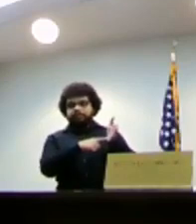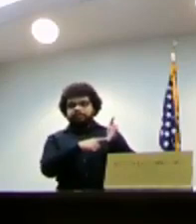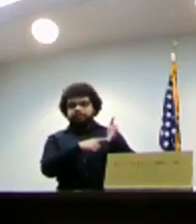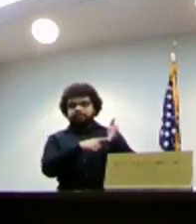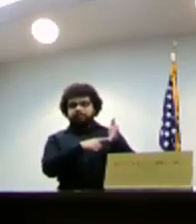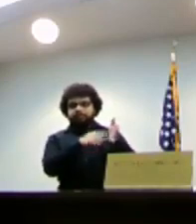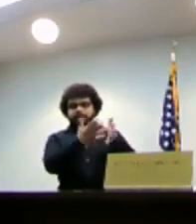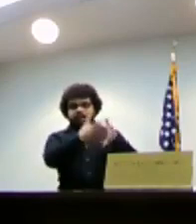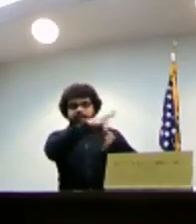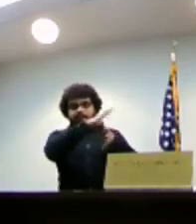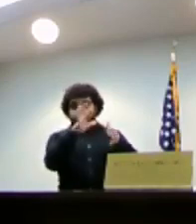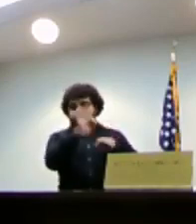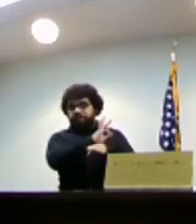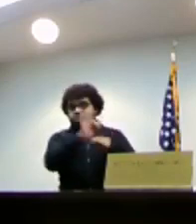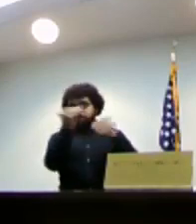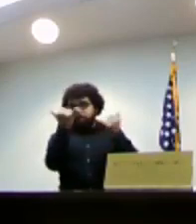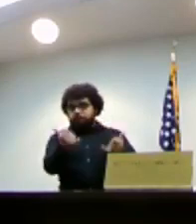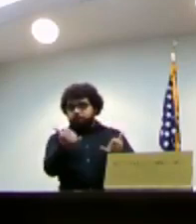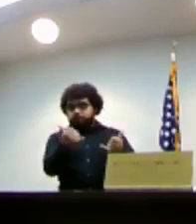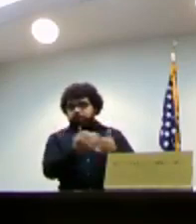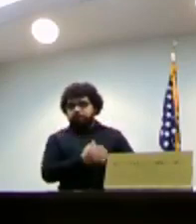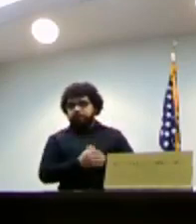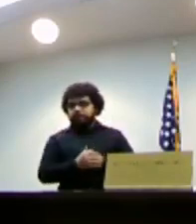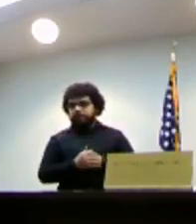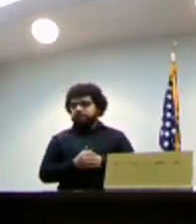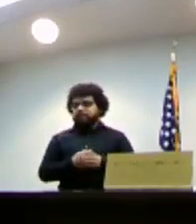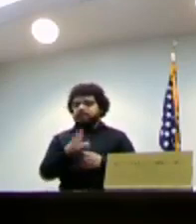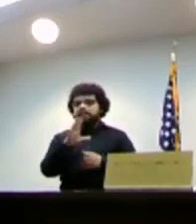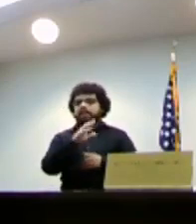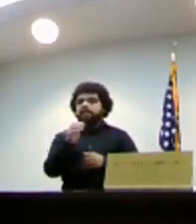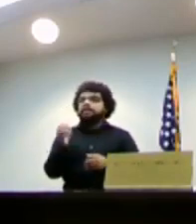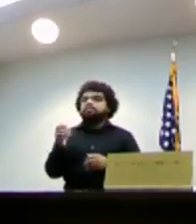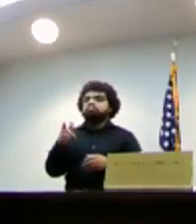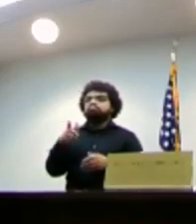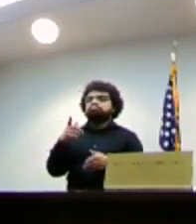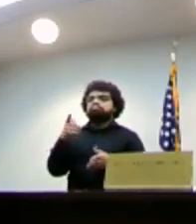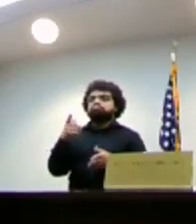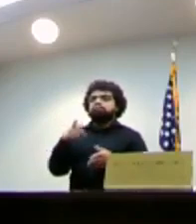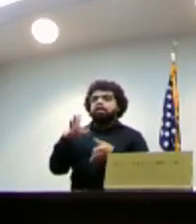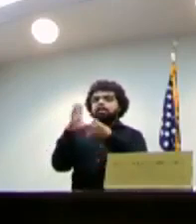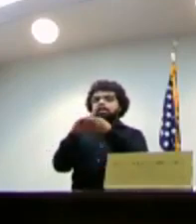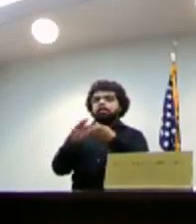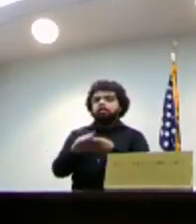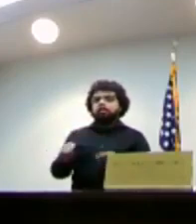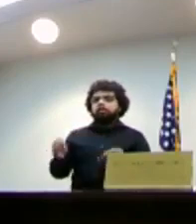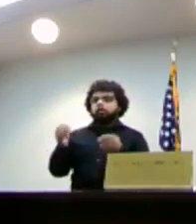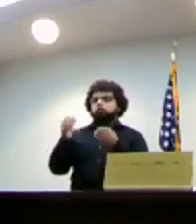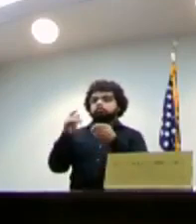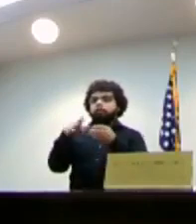como está funcionando hoy. Y habló también de los gastos de mantenimiento de estas centrales